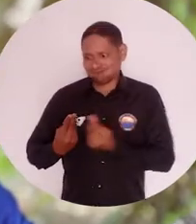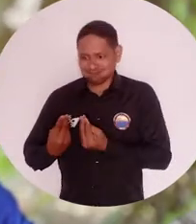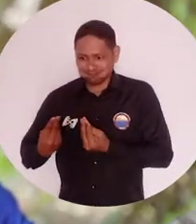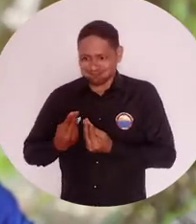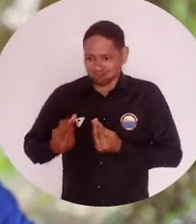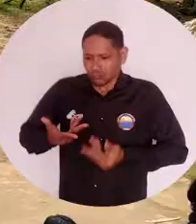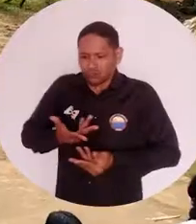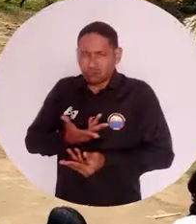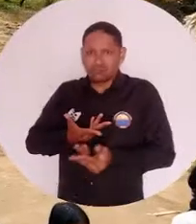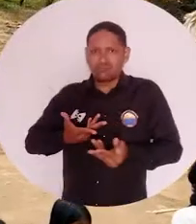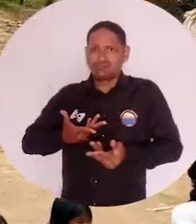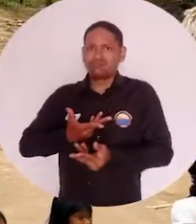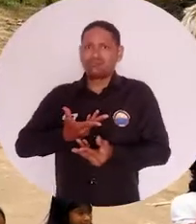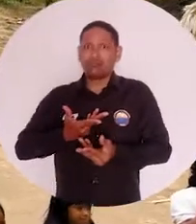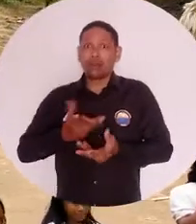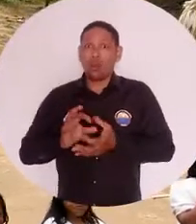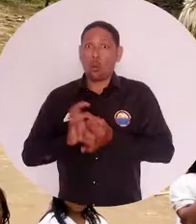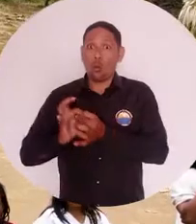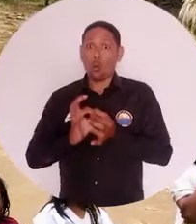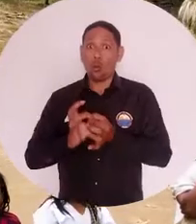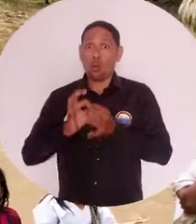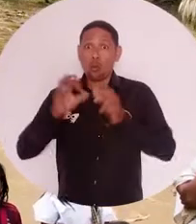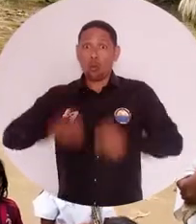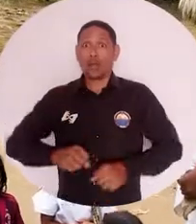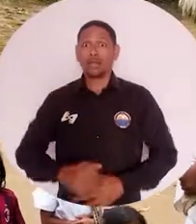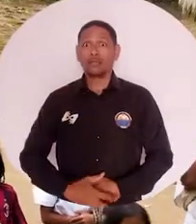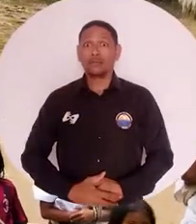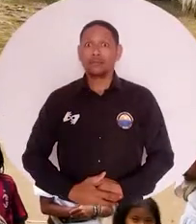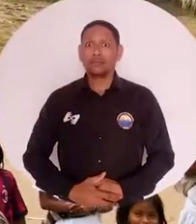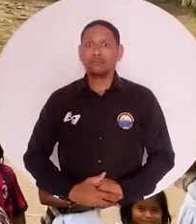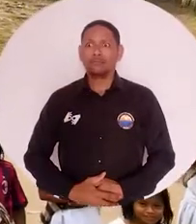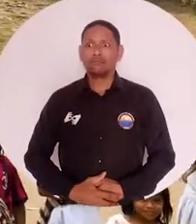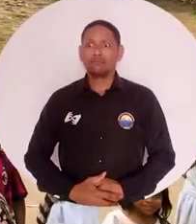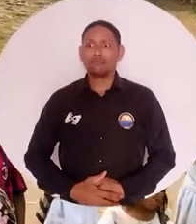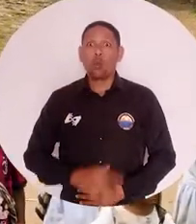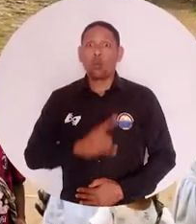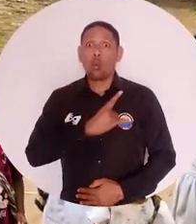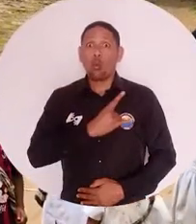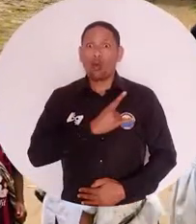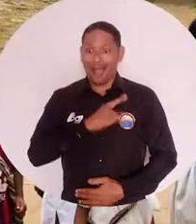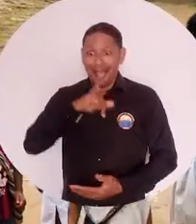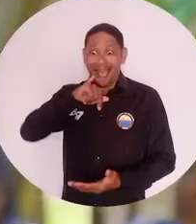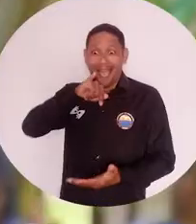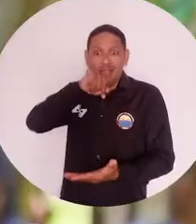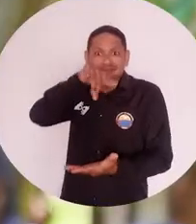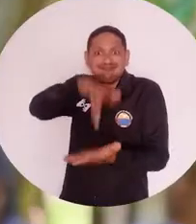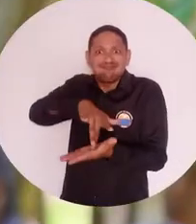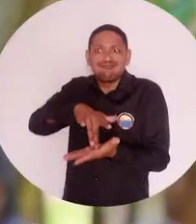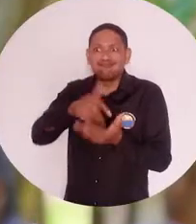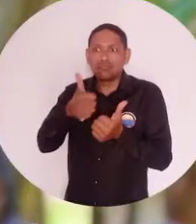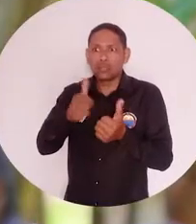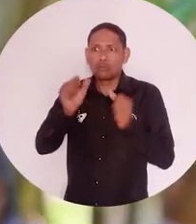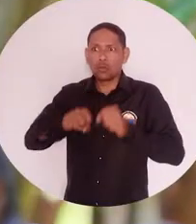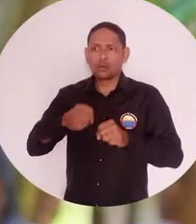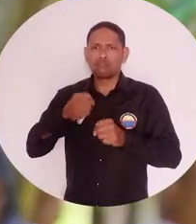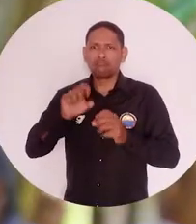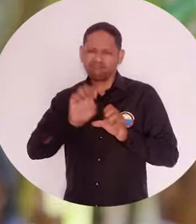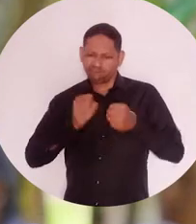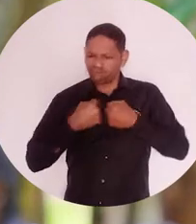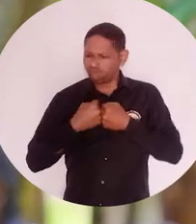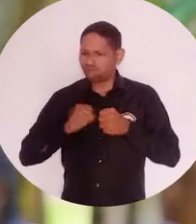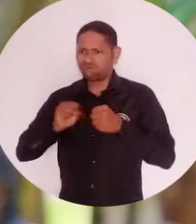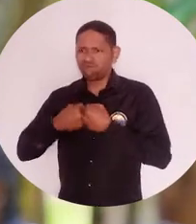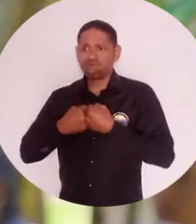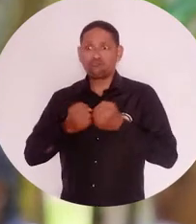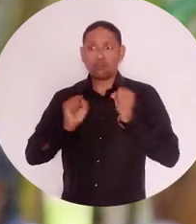sustenta, es el que lo sustenta, vaya de la mano. En la universidad entra un juego ahí, porque podemos hacer un tema de articulación. O